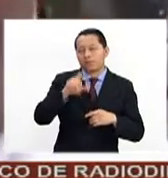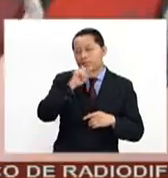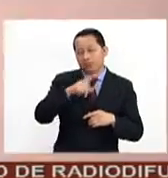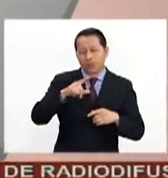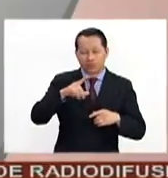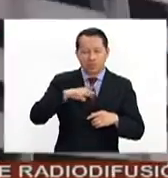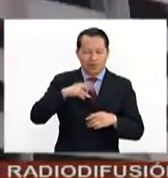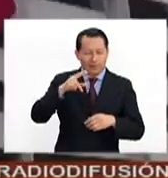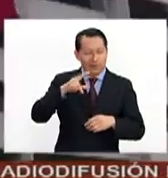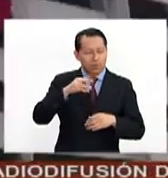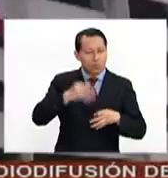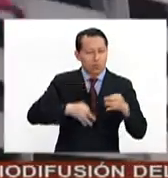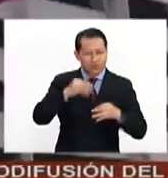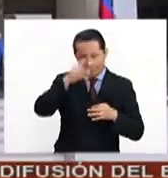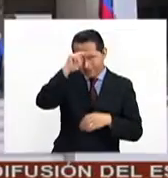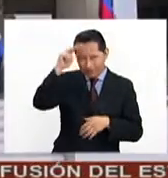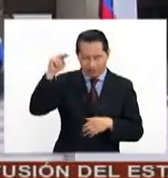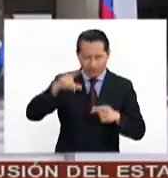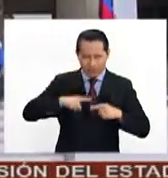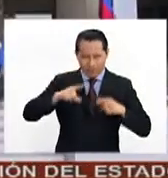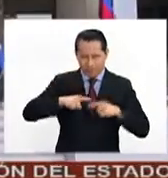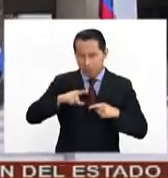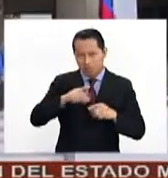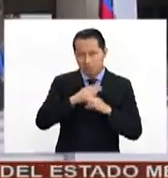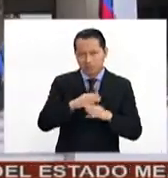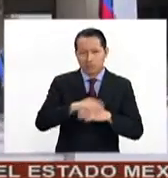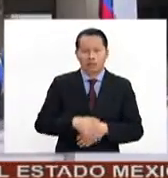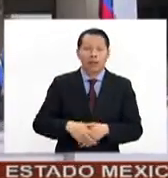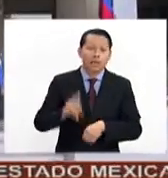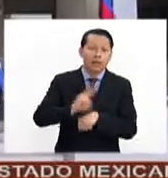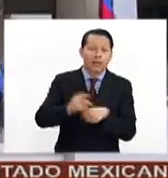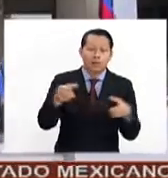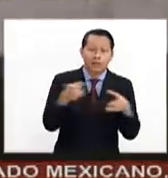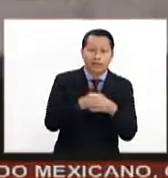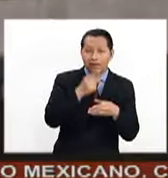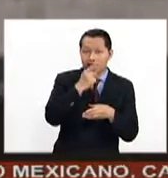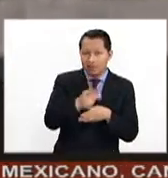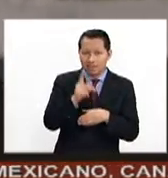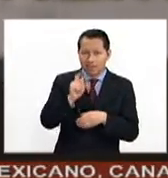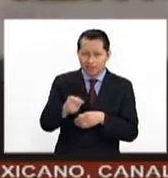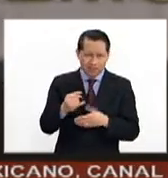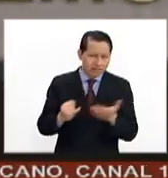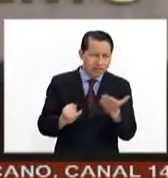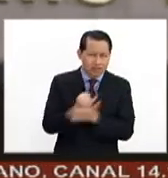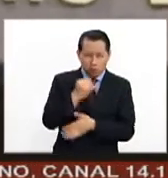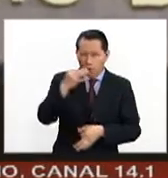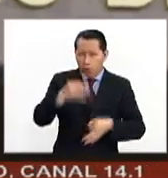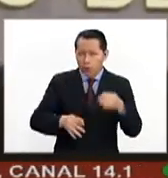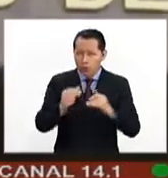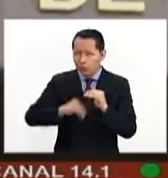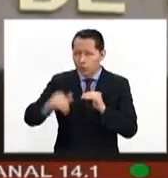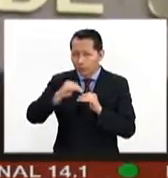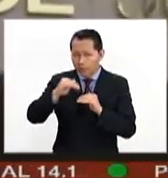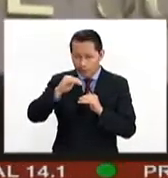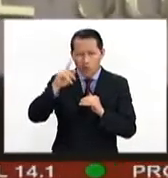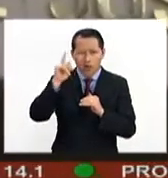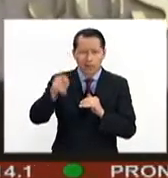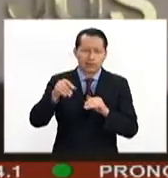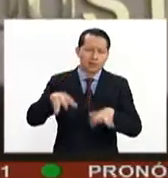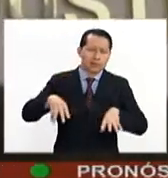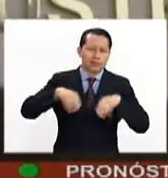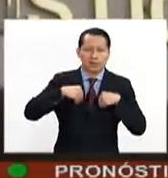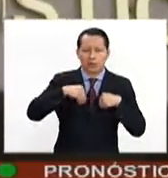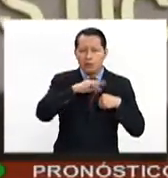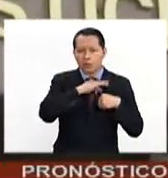Vieita. Líderes de la oposición en Venezuela califican como golpe de Estado la decisión del Tribunal Supremo de asumir